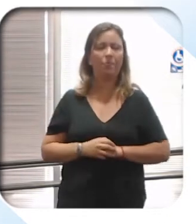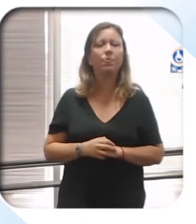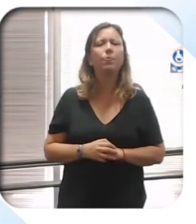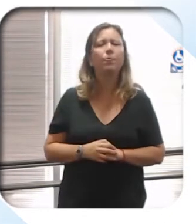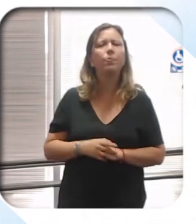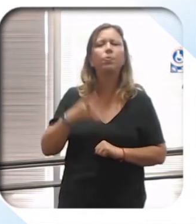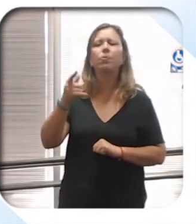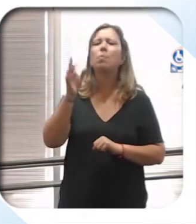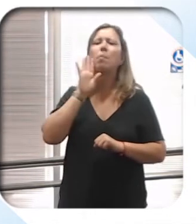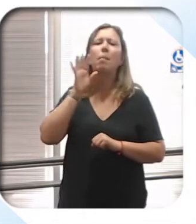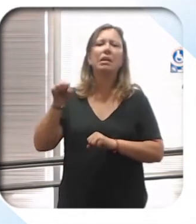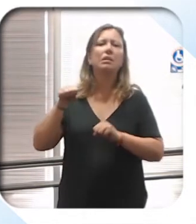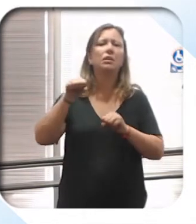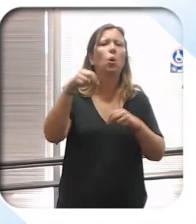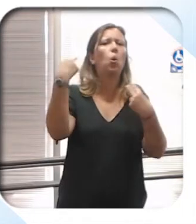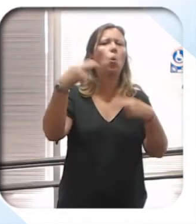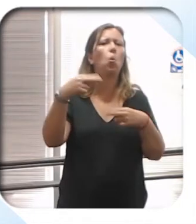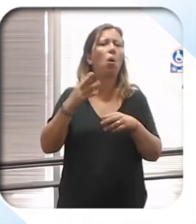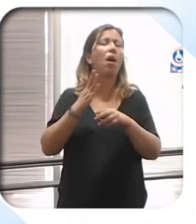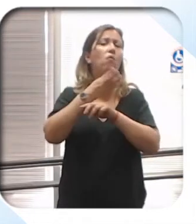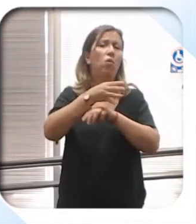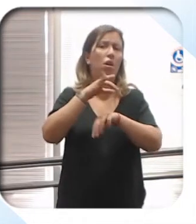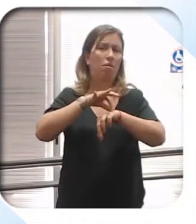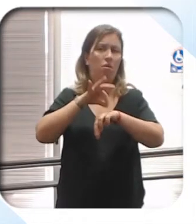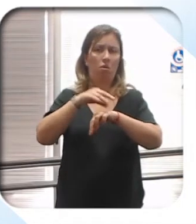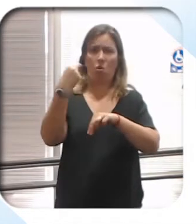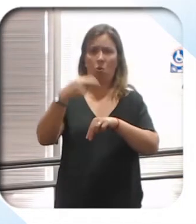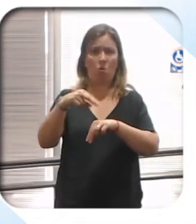Enviado por su madre que nunca se presentó a la consulta.